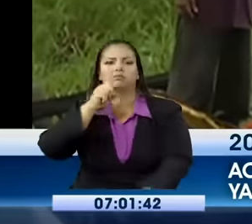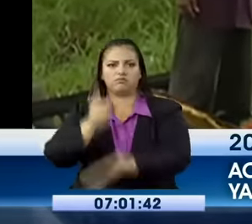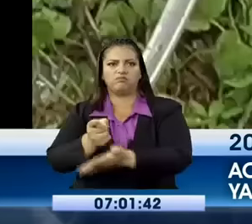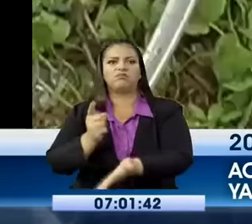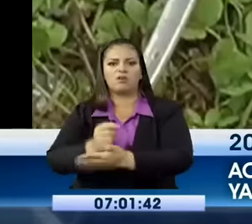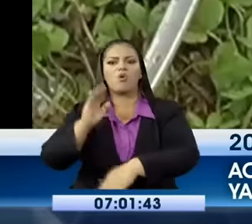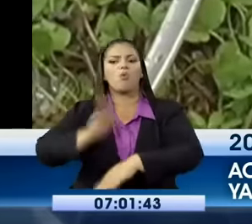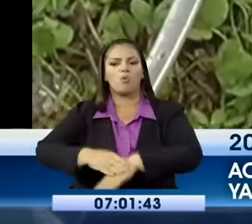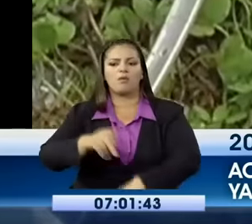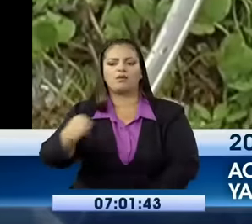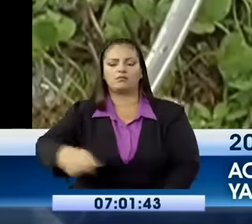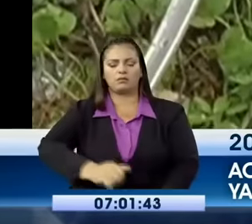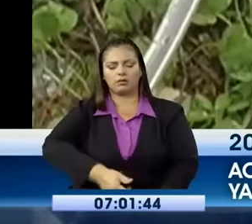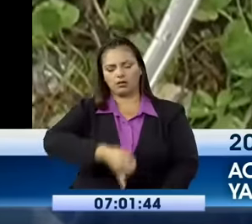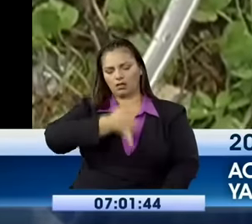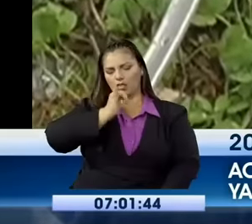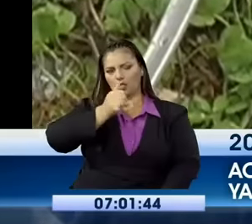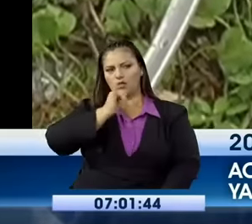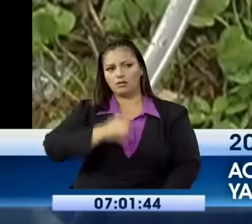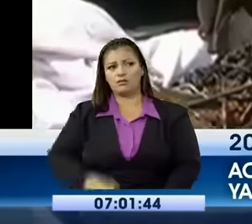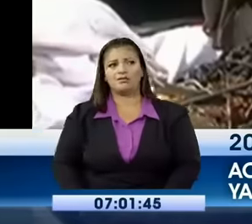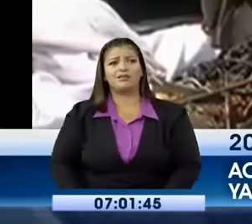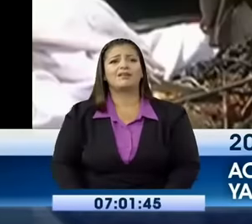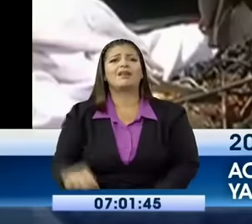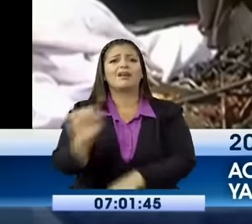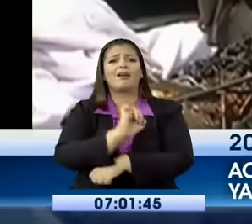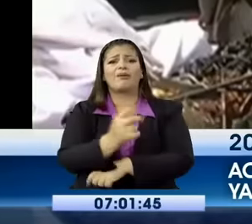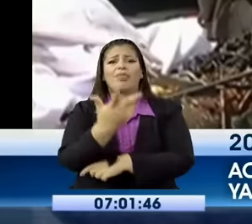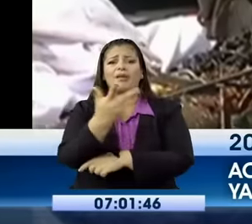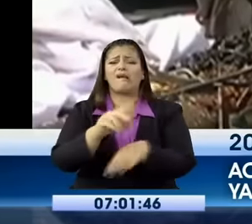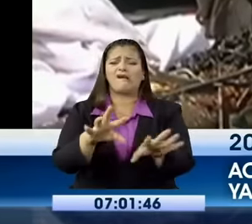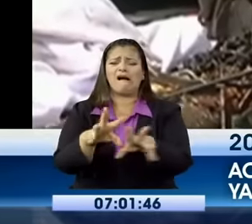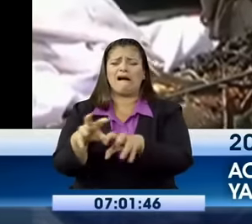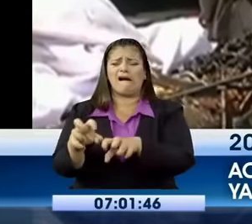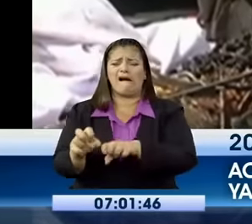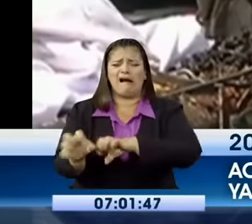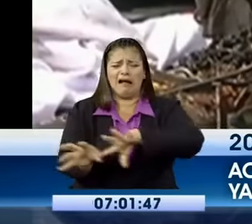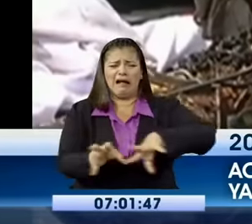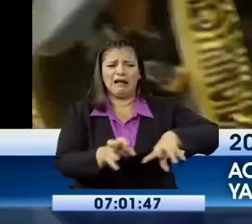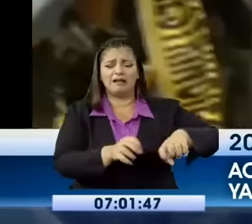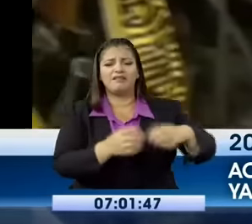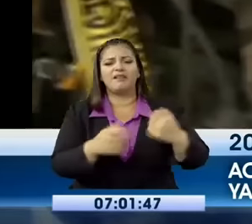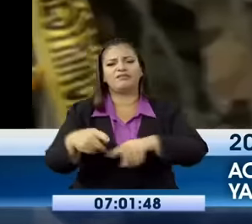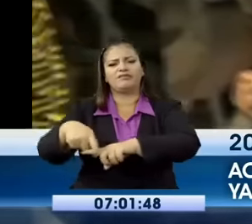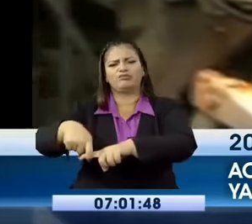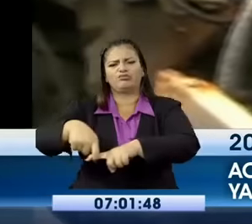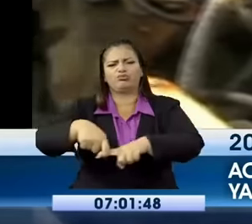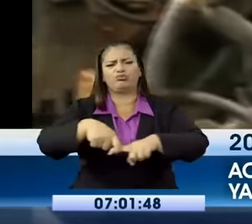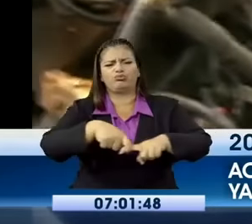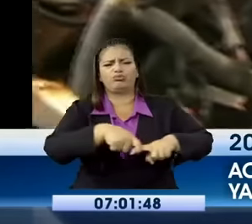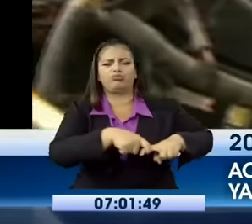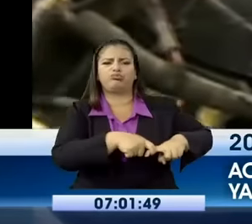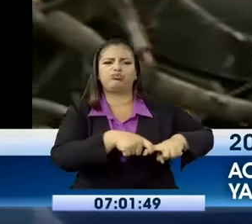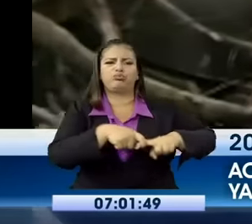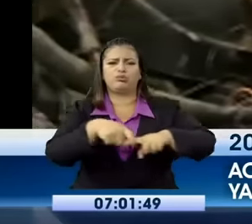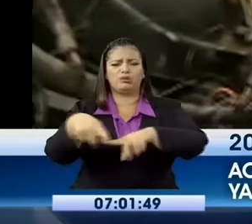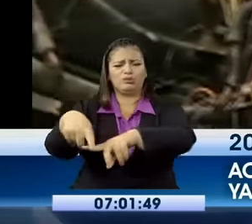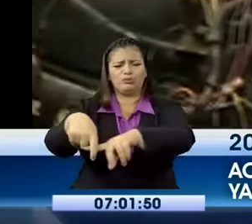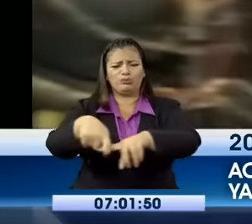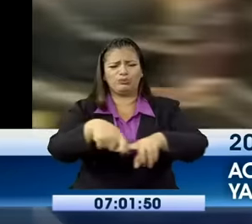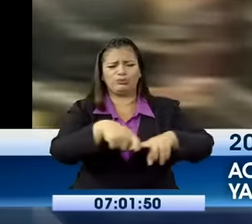vehículos destor ados eran retirados del lugar en los patios de la comisión de tránsito del Ecuador en milagro se encontraban los